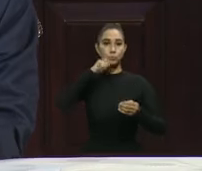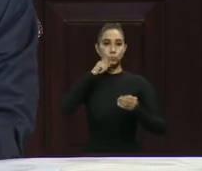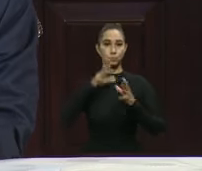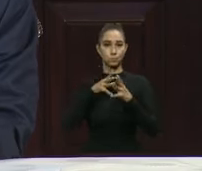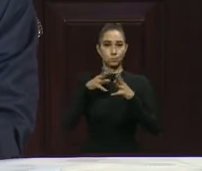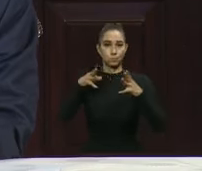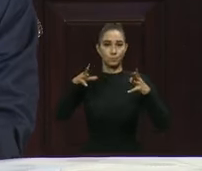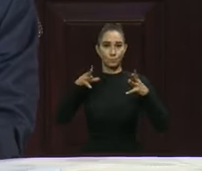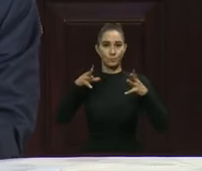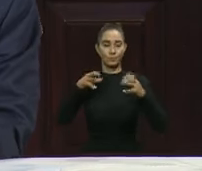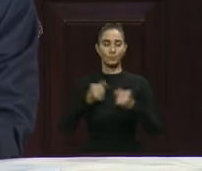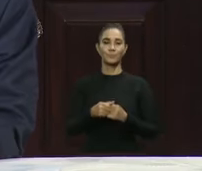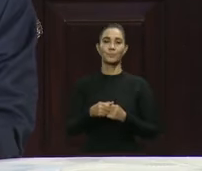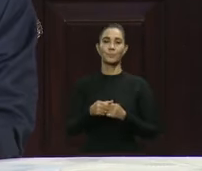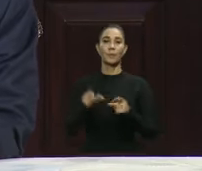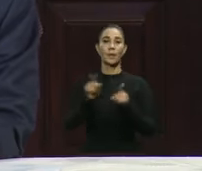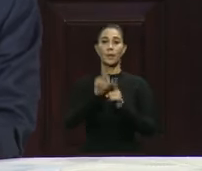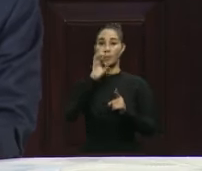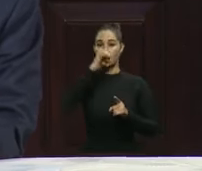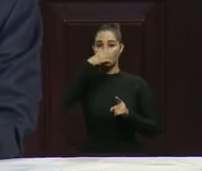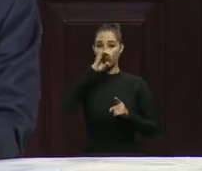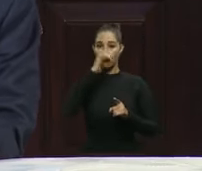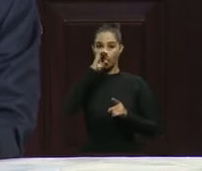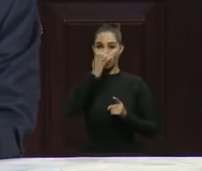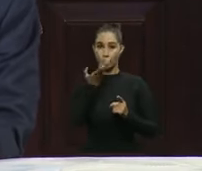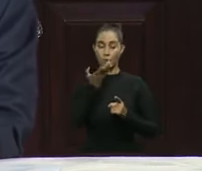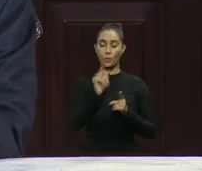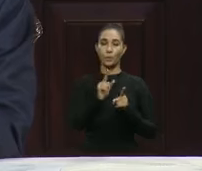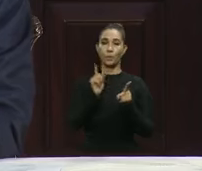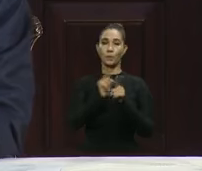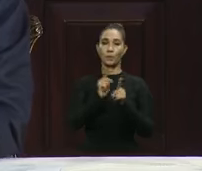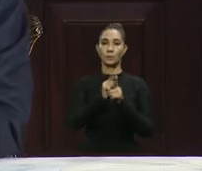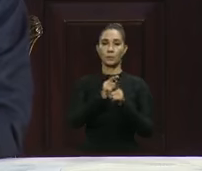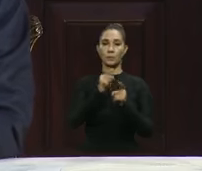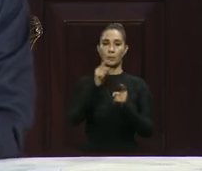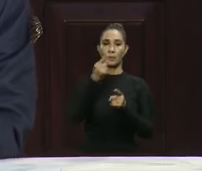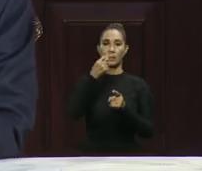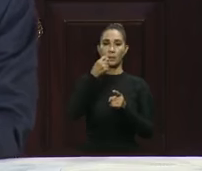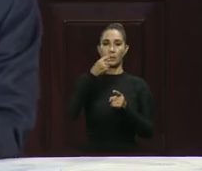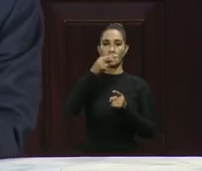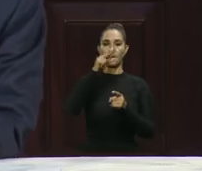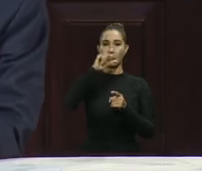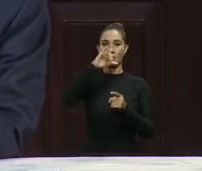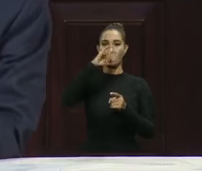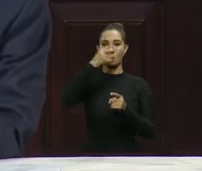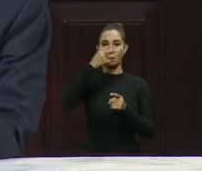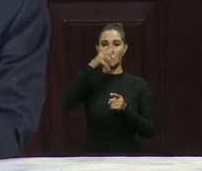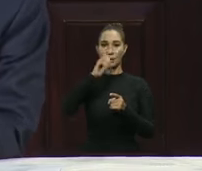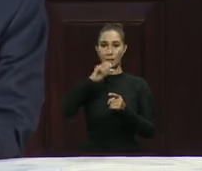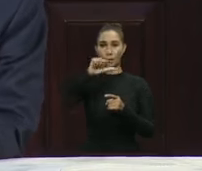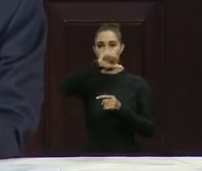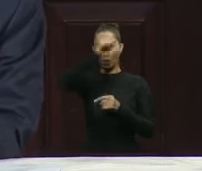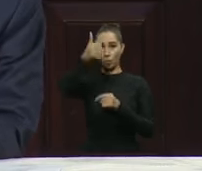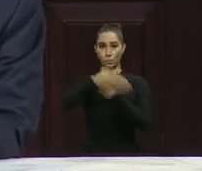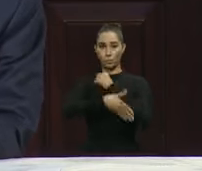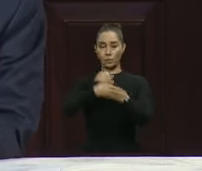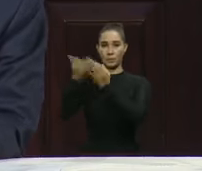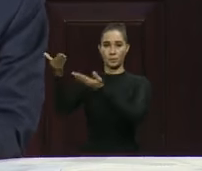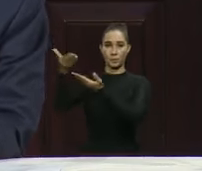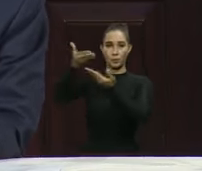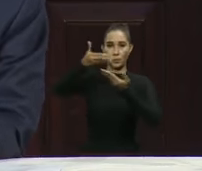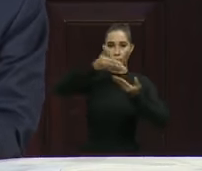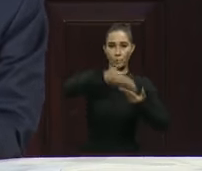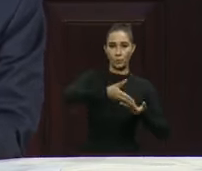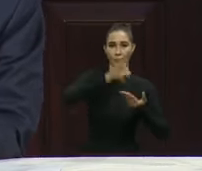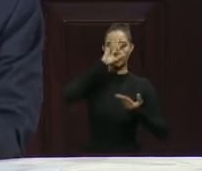Y también en el caso del cerdo y el trigo para el pan, todas son materias primas importadas